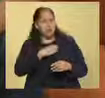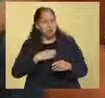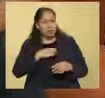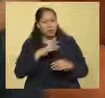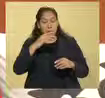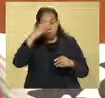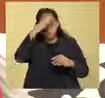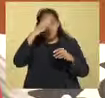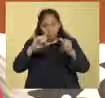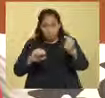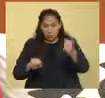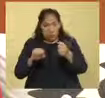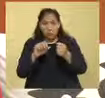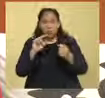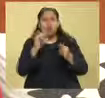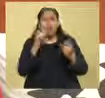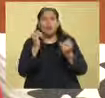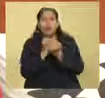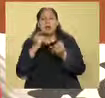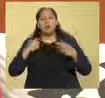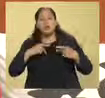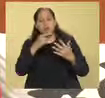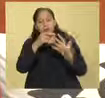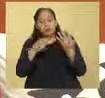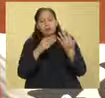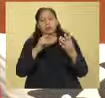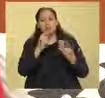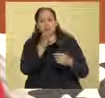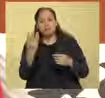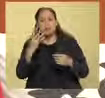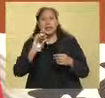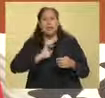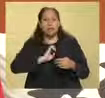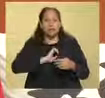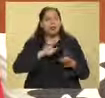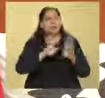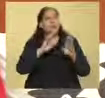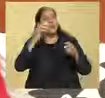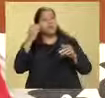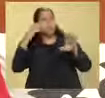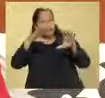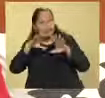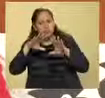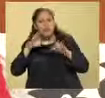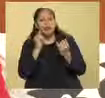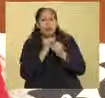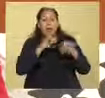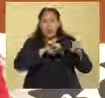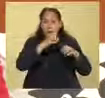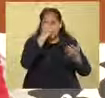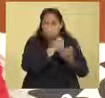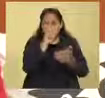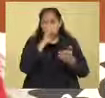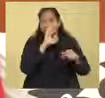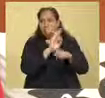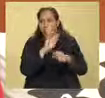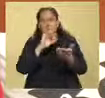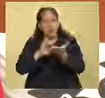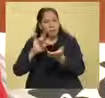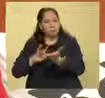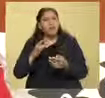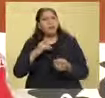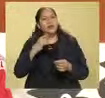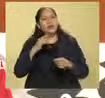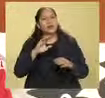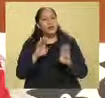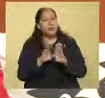pilotos hay mucha gente detrás que organiza las a las pláticas las marcas también que obviamente apoyan para que todo